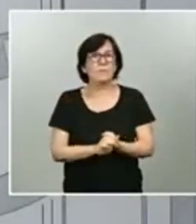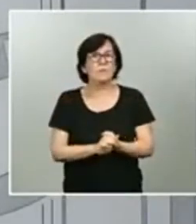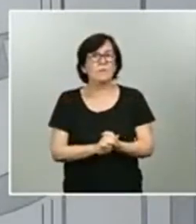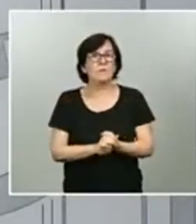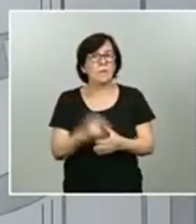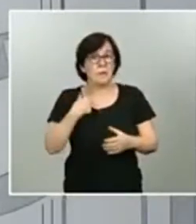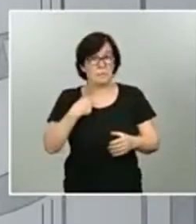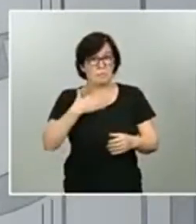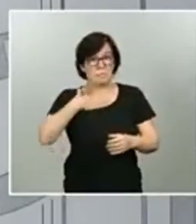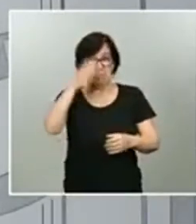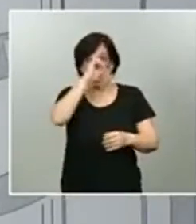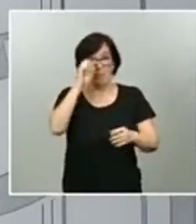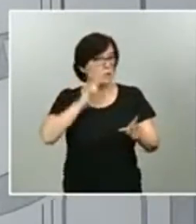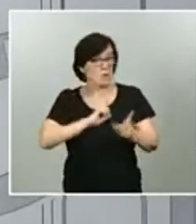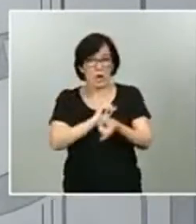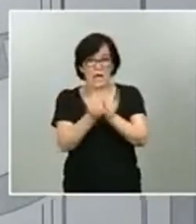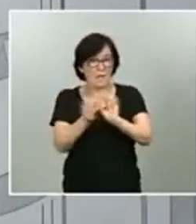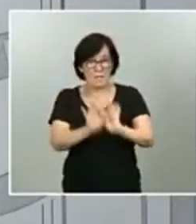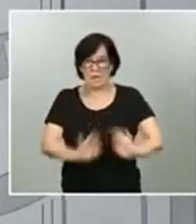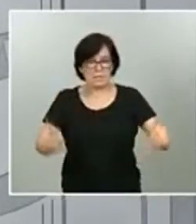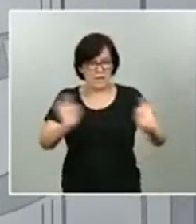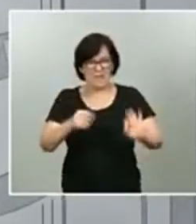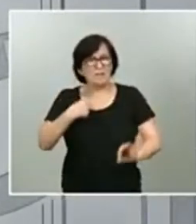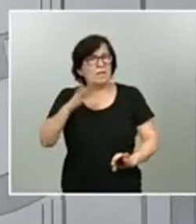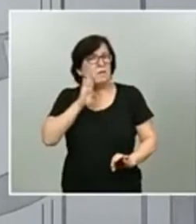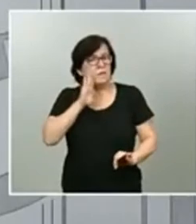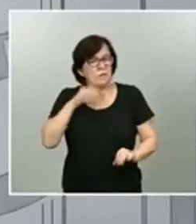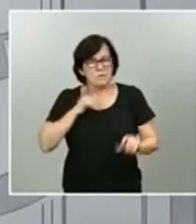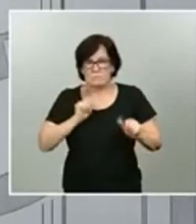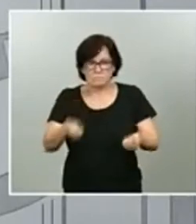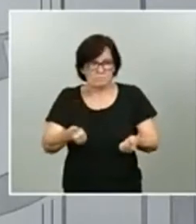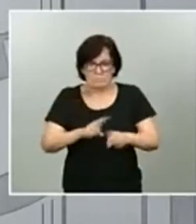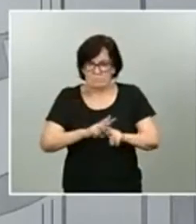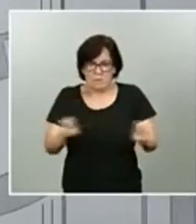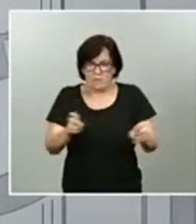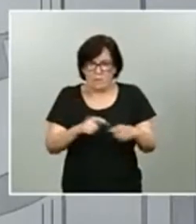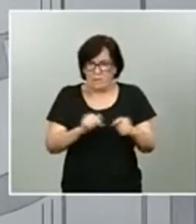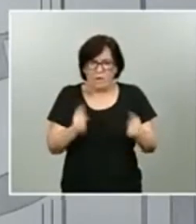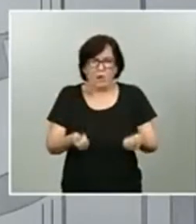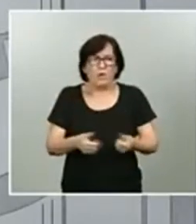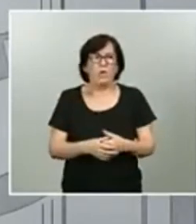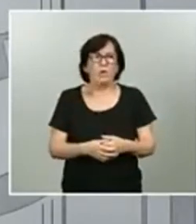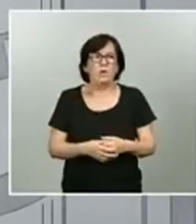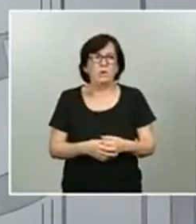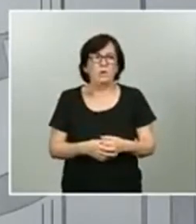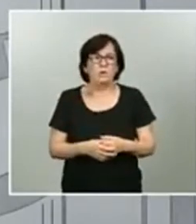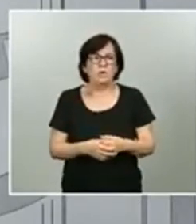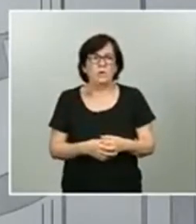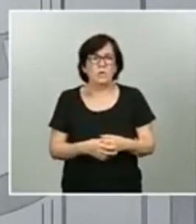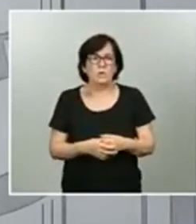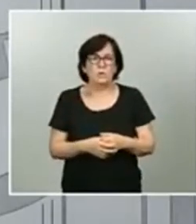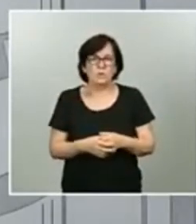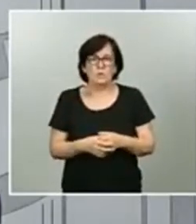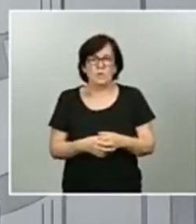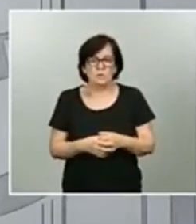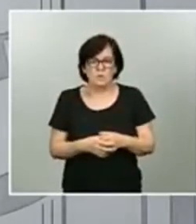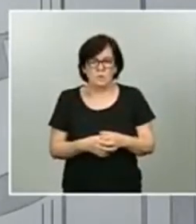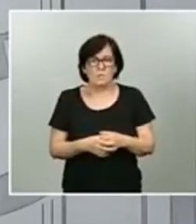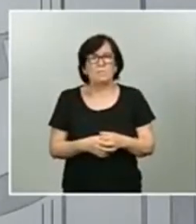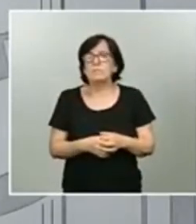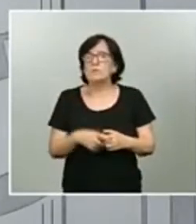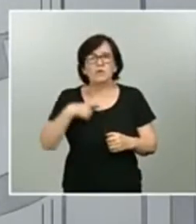MEDE non cambia. Ho detto dall'inizio. Lo he dicho desde el principio. Non Non credo che sia un approccio corretto